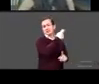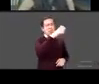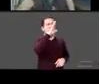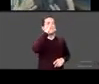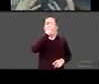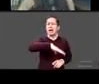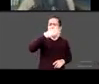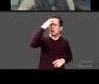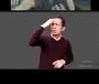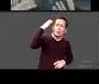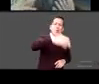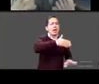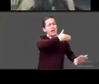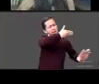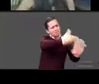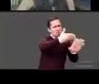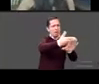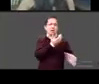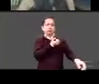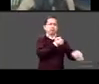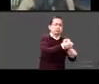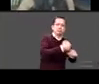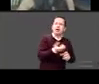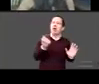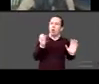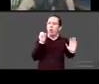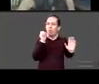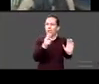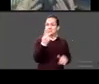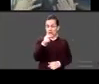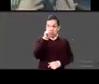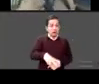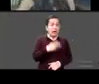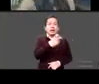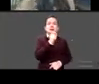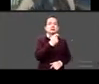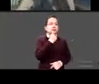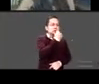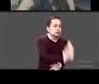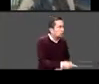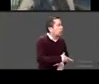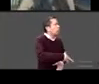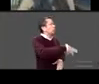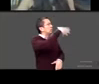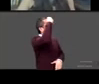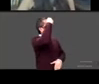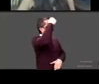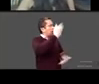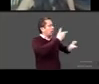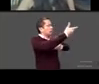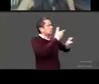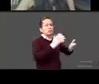realidad el entender que es una forma en cómo nos hemos aprendido a relacionar como les decía, es un primer paso para entender entonces